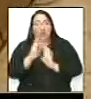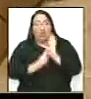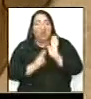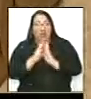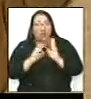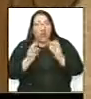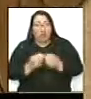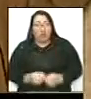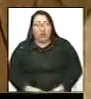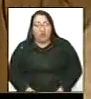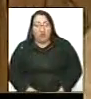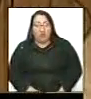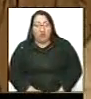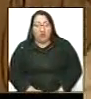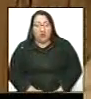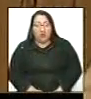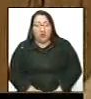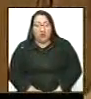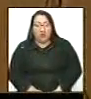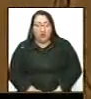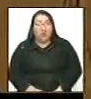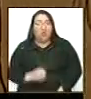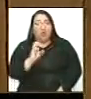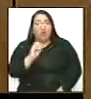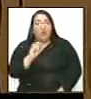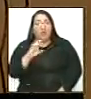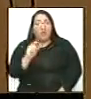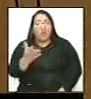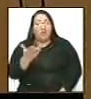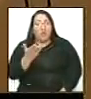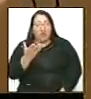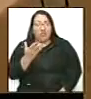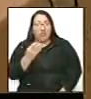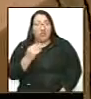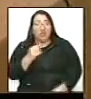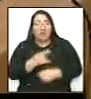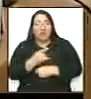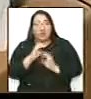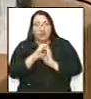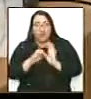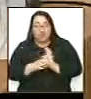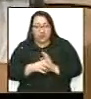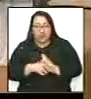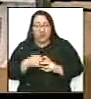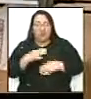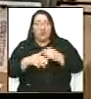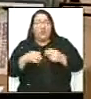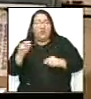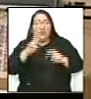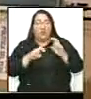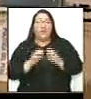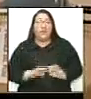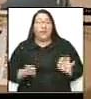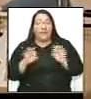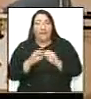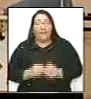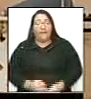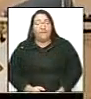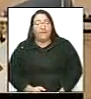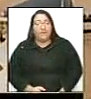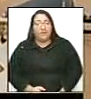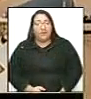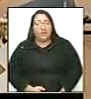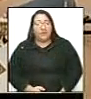del Congreso de la República, Oficialía Mayor ha enviado a esta subcomisión de acusaciones constitucionales para la evaluación correspondiente la